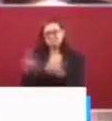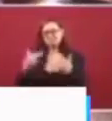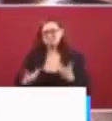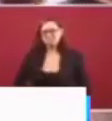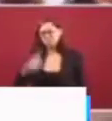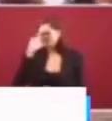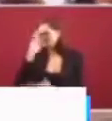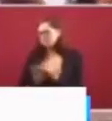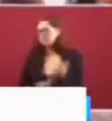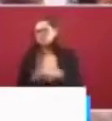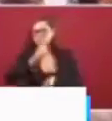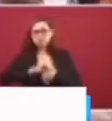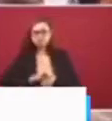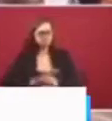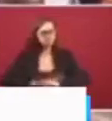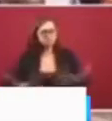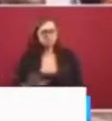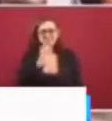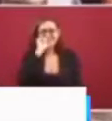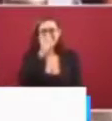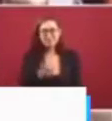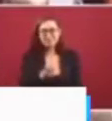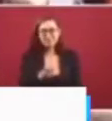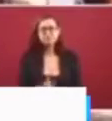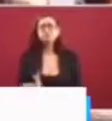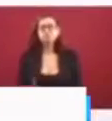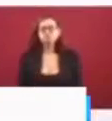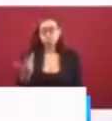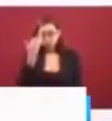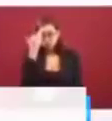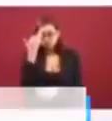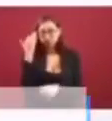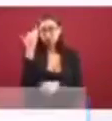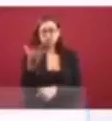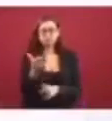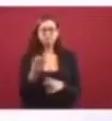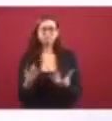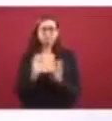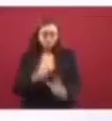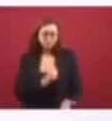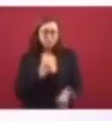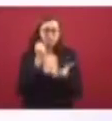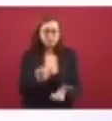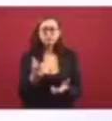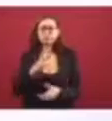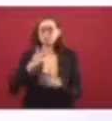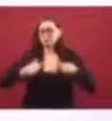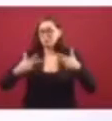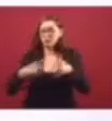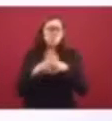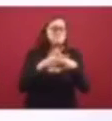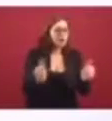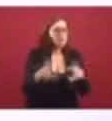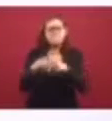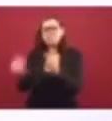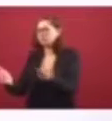lugar a dudas de una situación de alto riesgo para la economía del país, para el empleo y para el bienestar del que se habla tanto, ¿no?